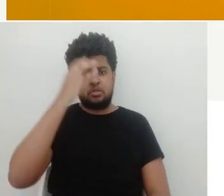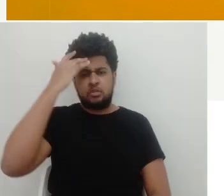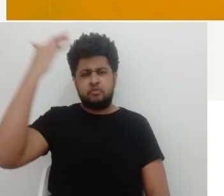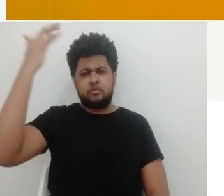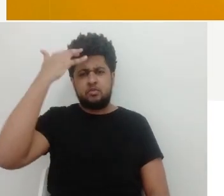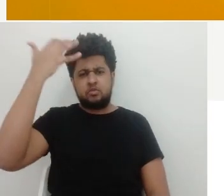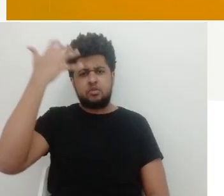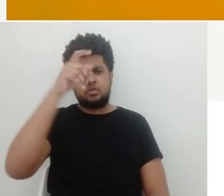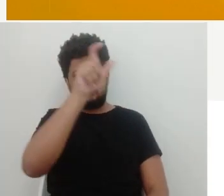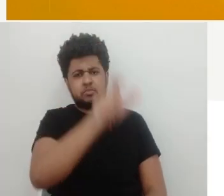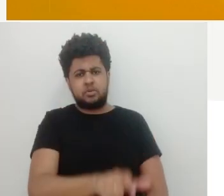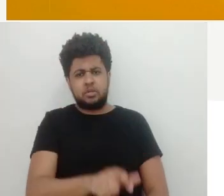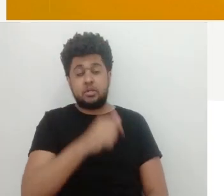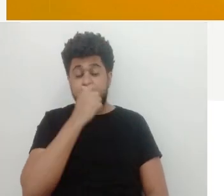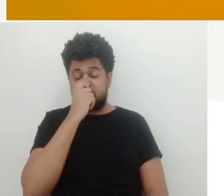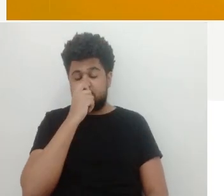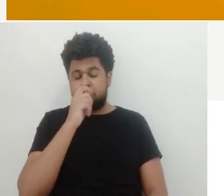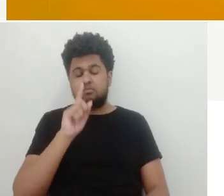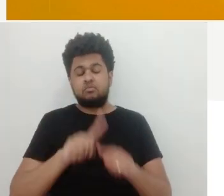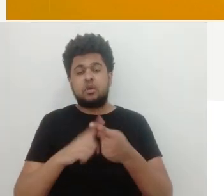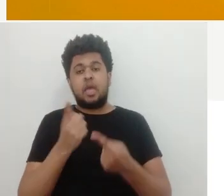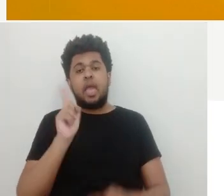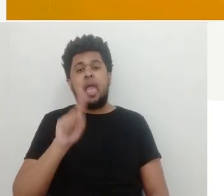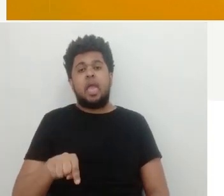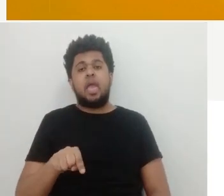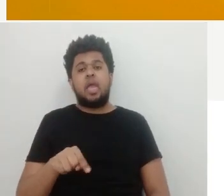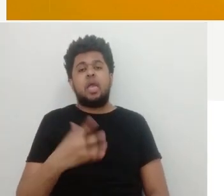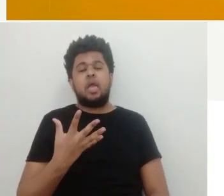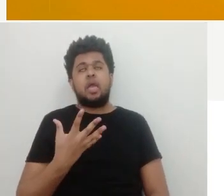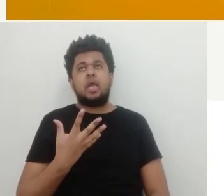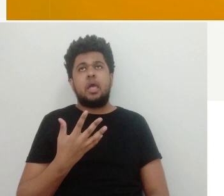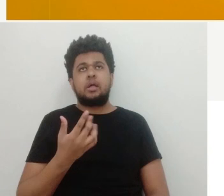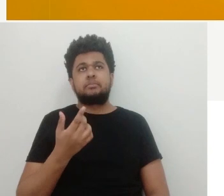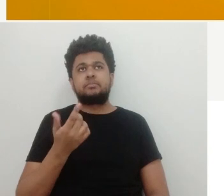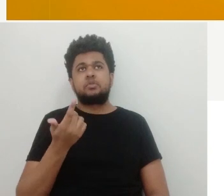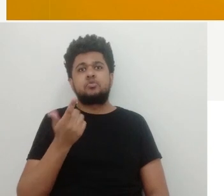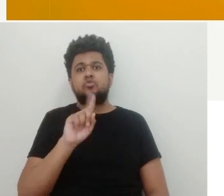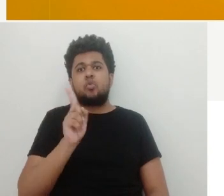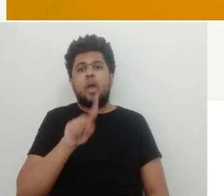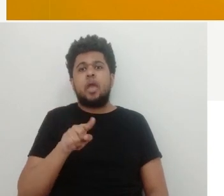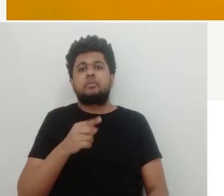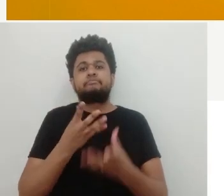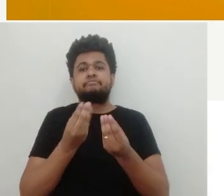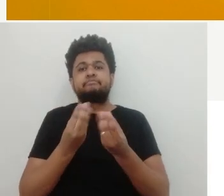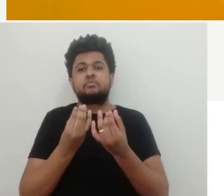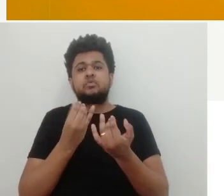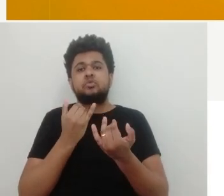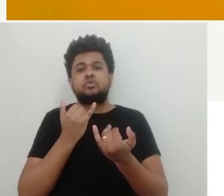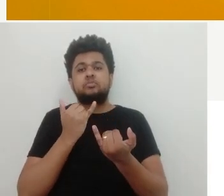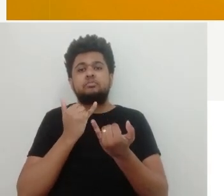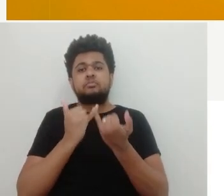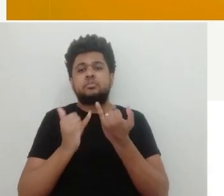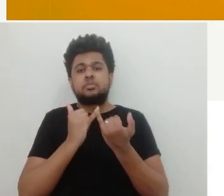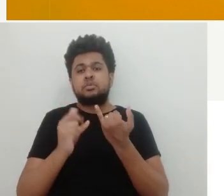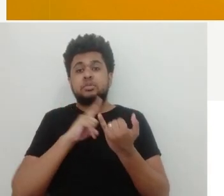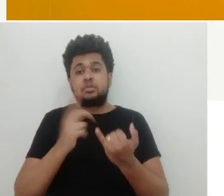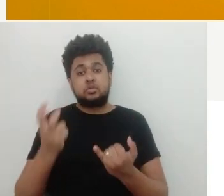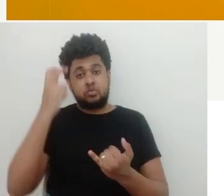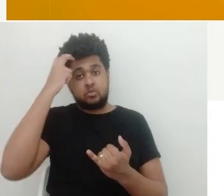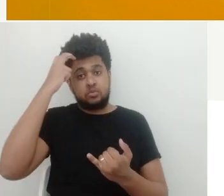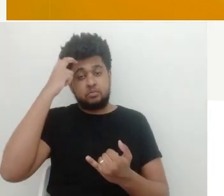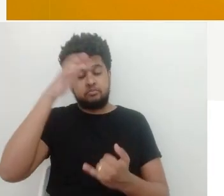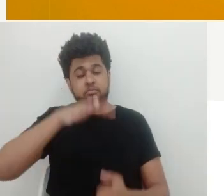Hay mucha actividad cultural ocurriendo, pero no se registra y no se reflexiona necesariamente sobre esos